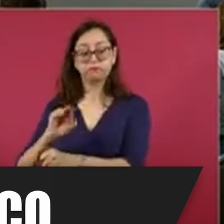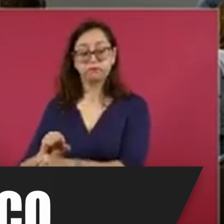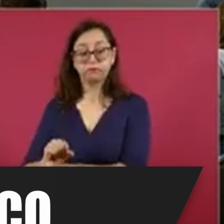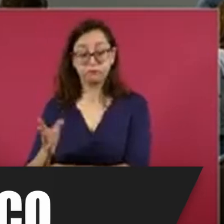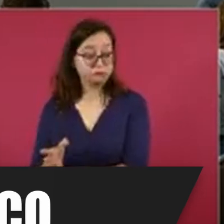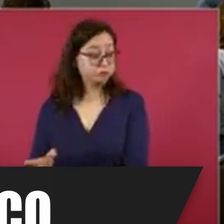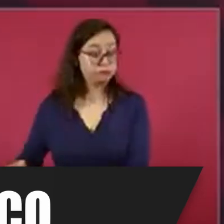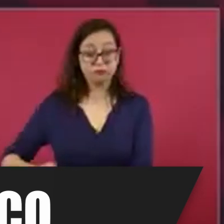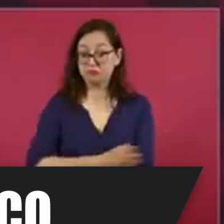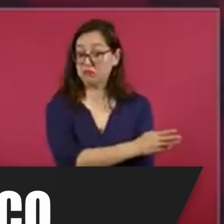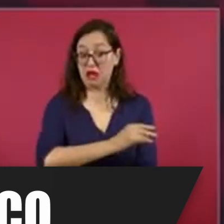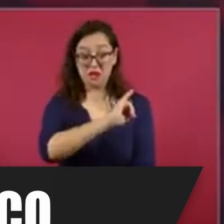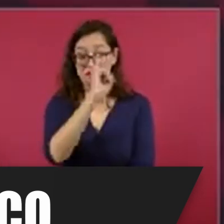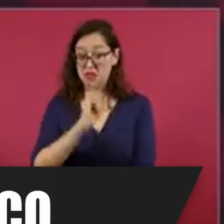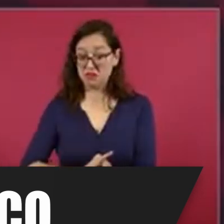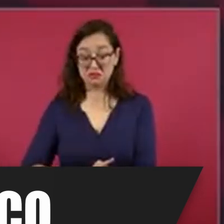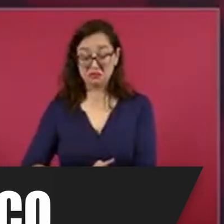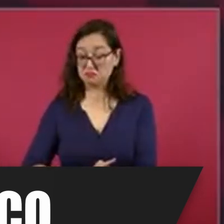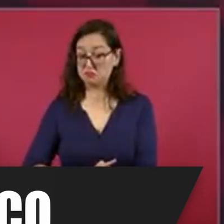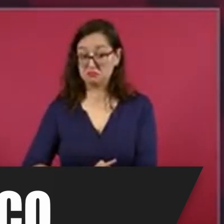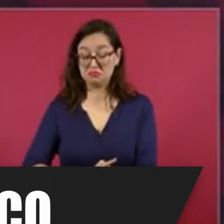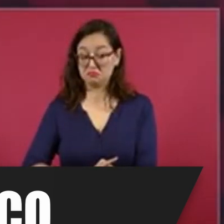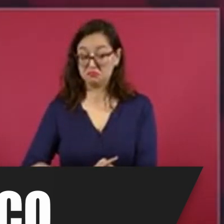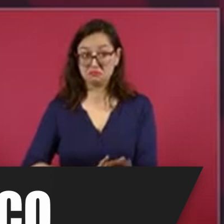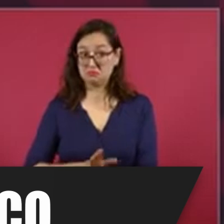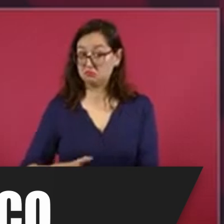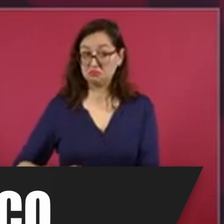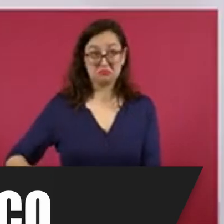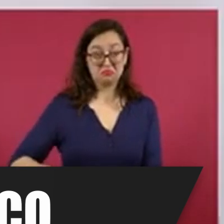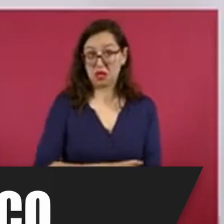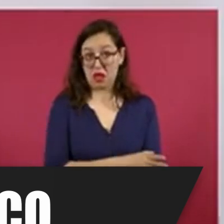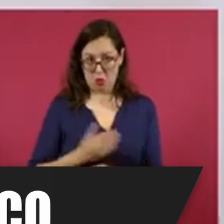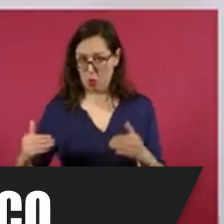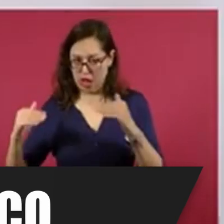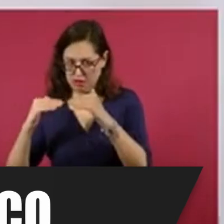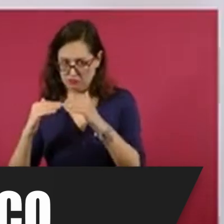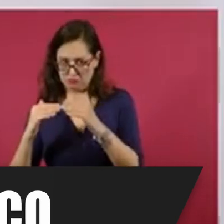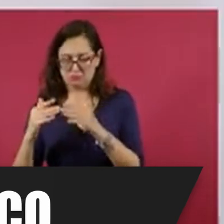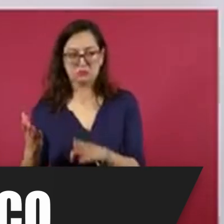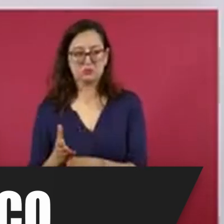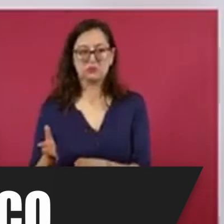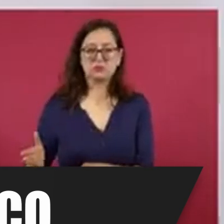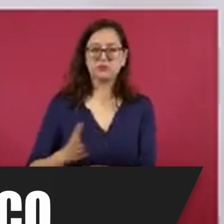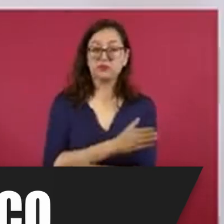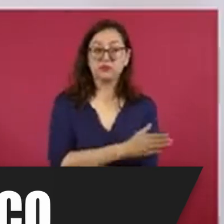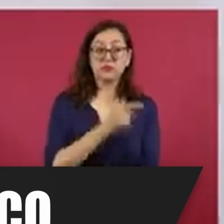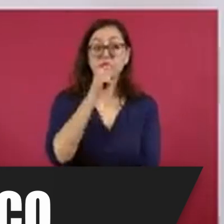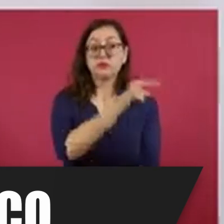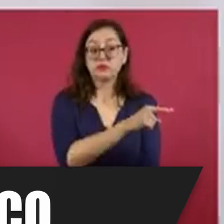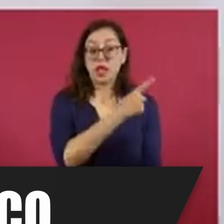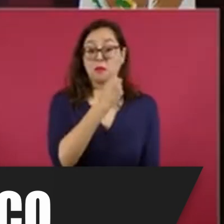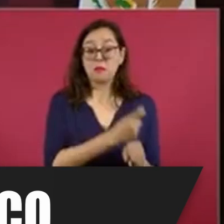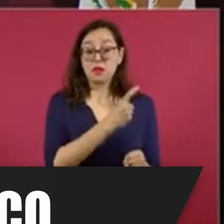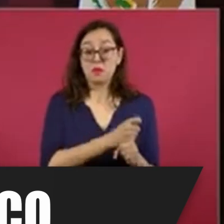en toda la historia. Llevaba a primer lugar el presidente Cárdenas, que sigue teniendo